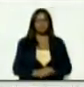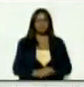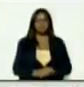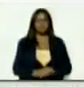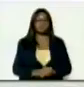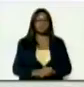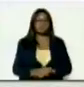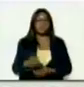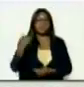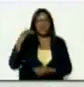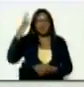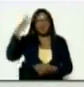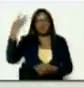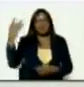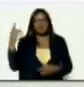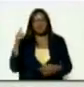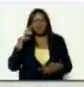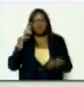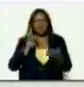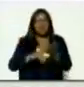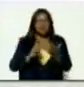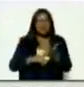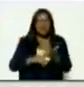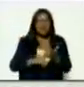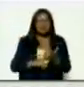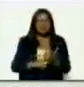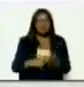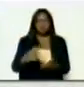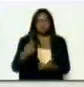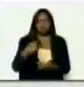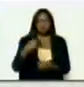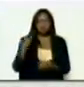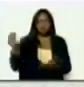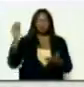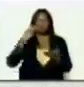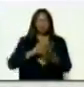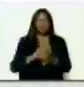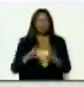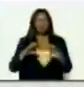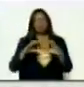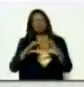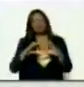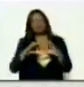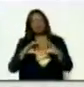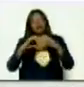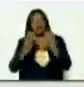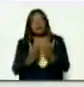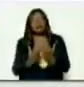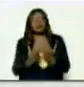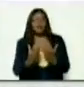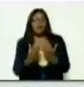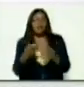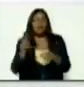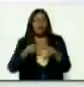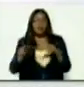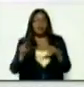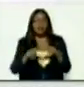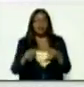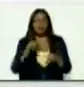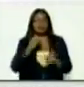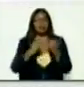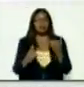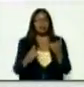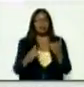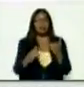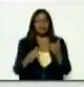tenía gran ilusión vale yo quería que los muchachos volvieran a clase en este tercer trimestre y terminaremos el curso escolar